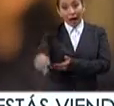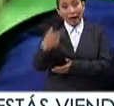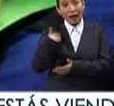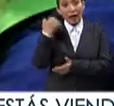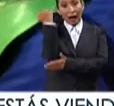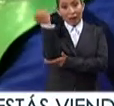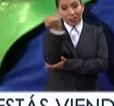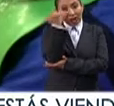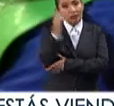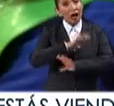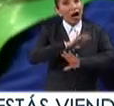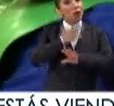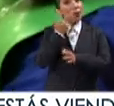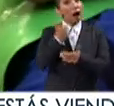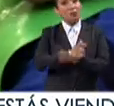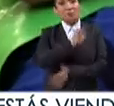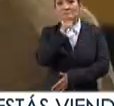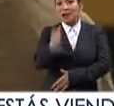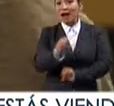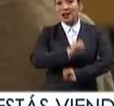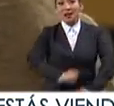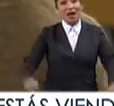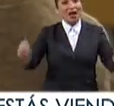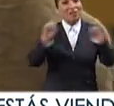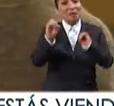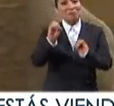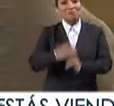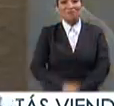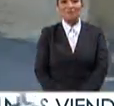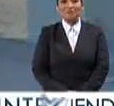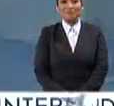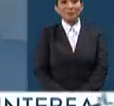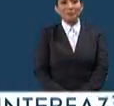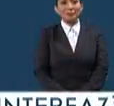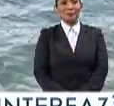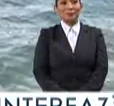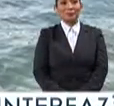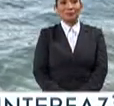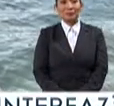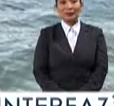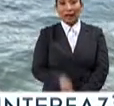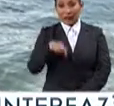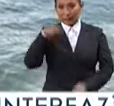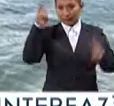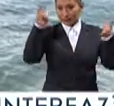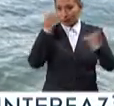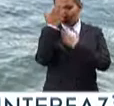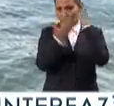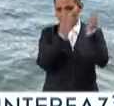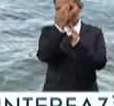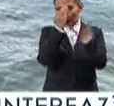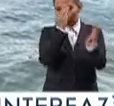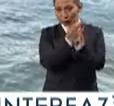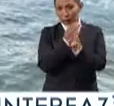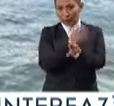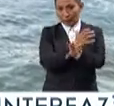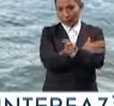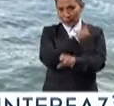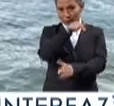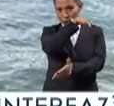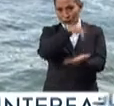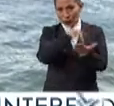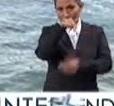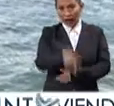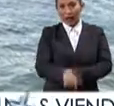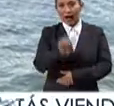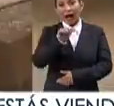preescolar queda libre de cuotas a algún tipo de pago en nuestra sección estudiar en el mundo nos acompaña en